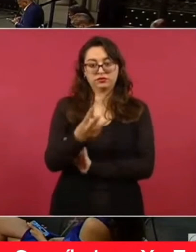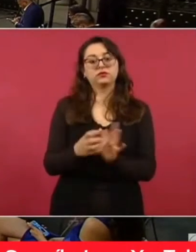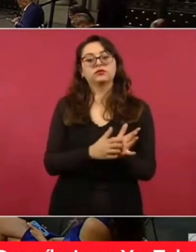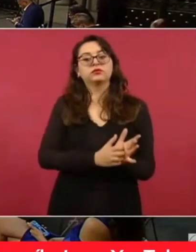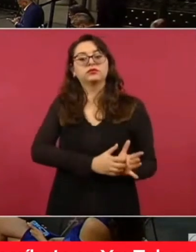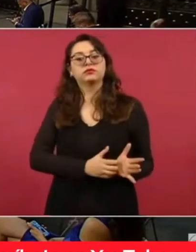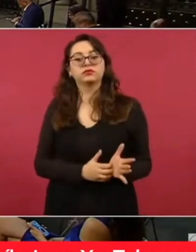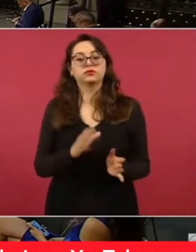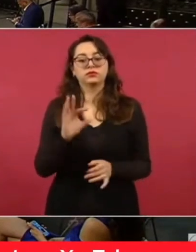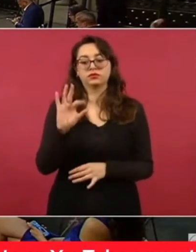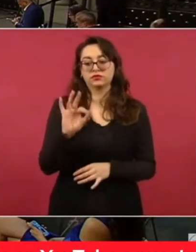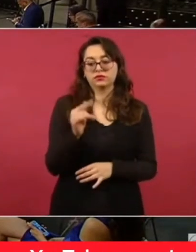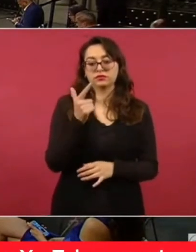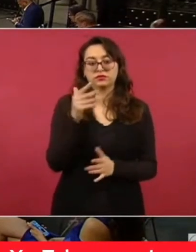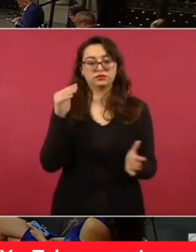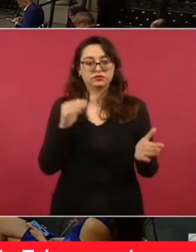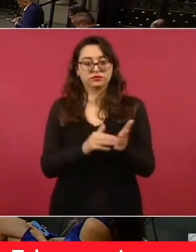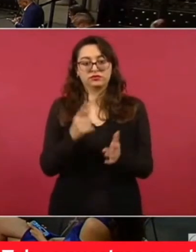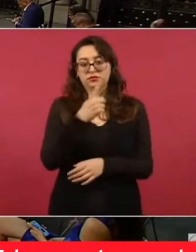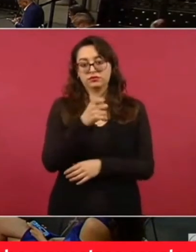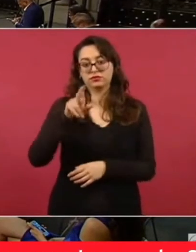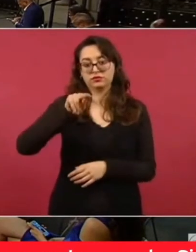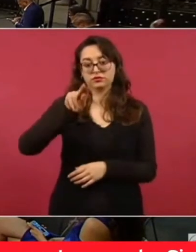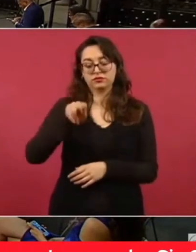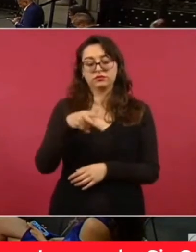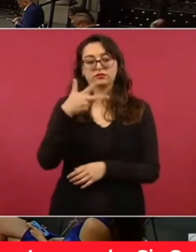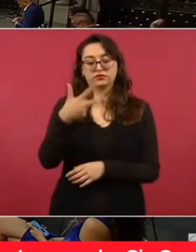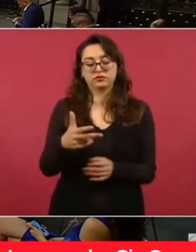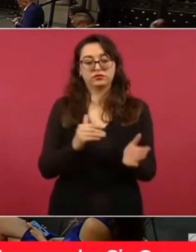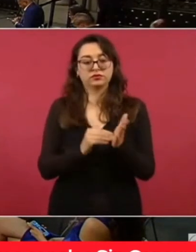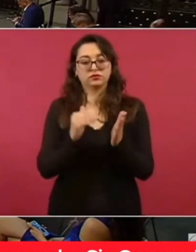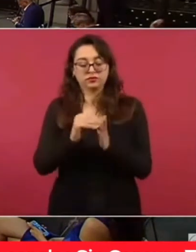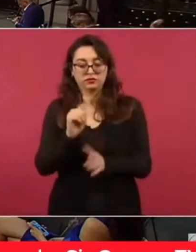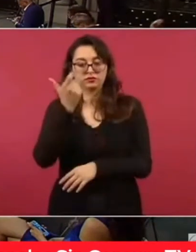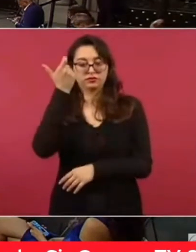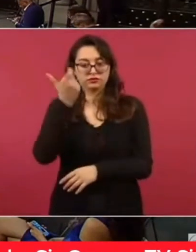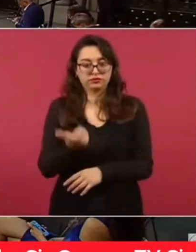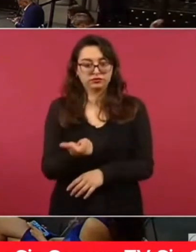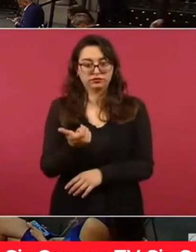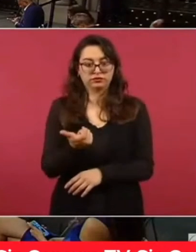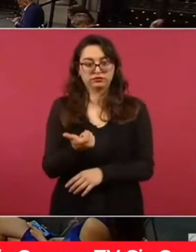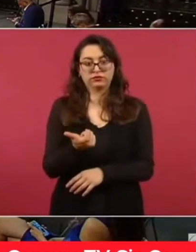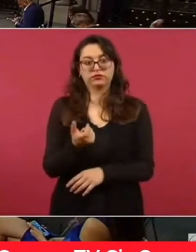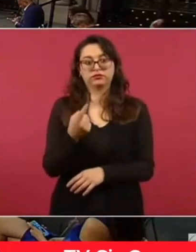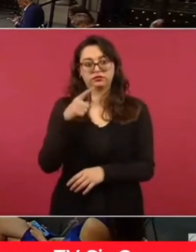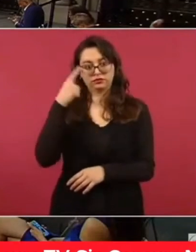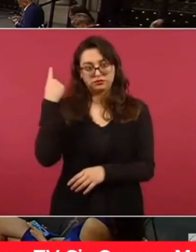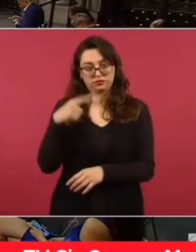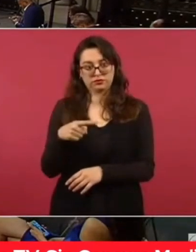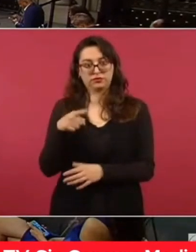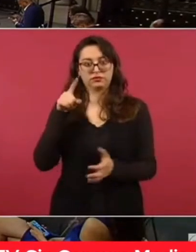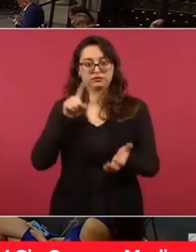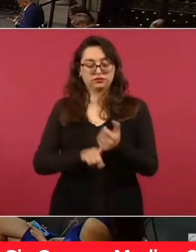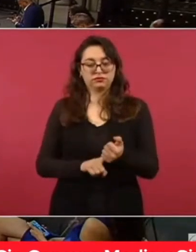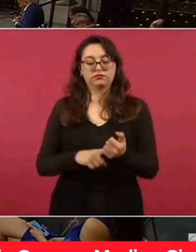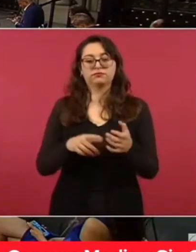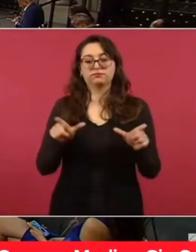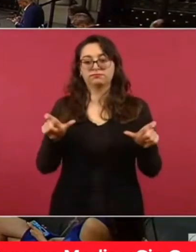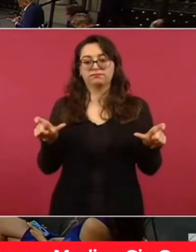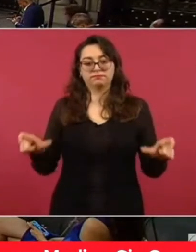de cuarenta y siete mil ciento ochenta y ocho millones de pesos con la presencia alrededor de las